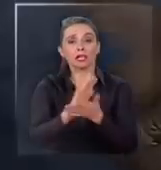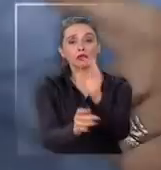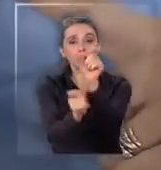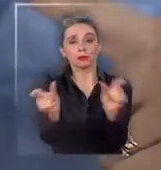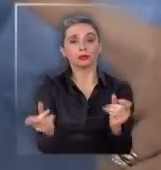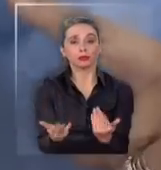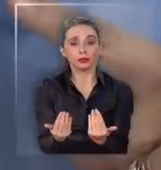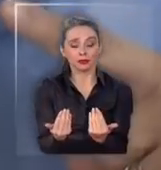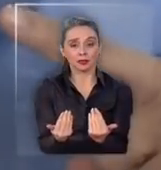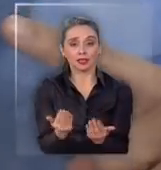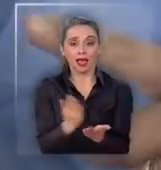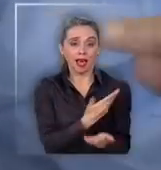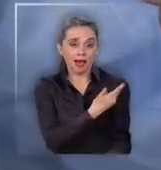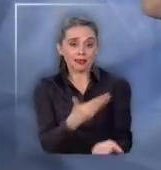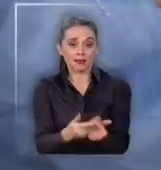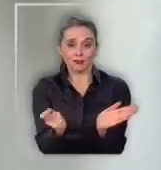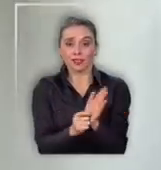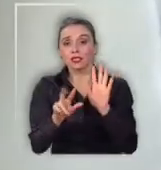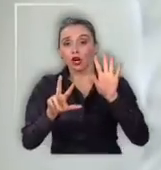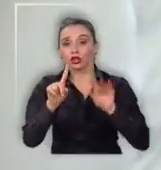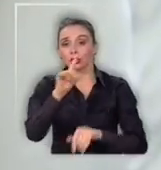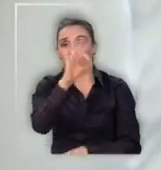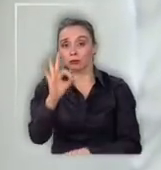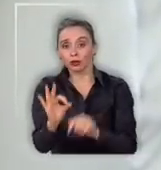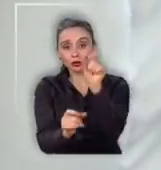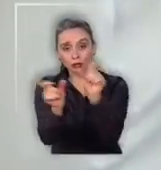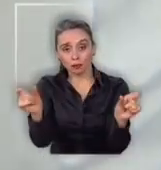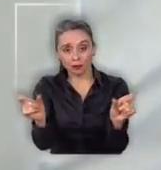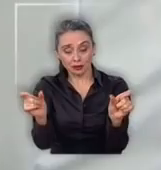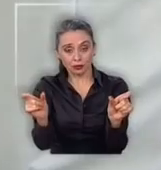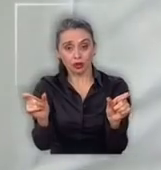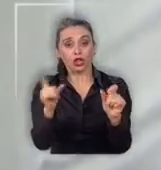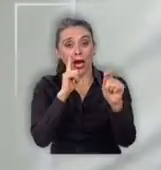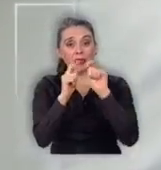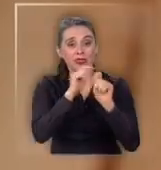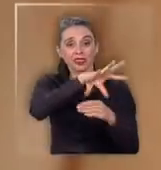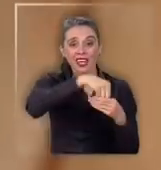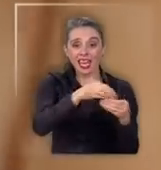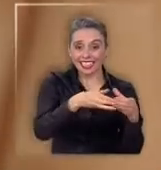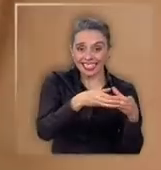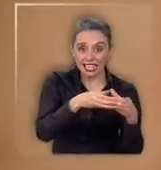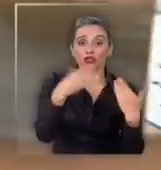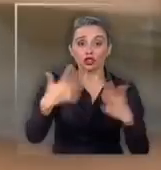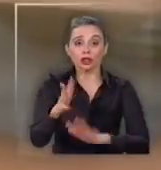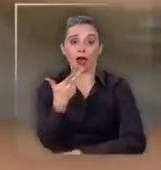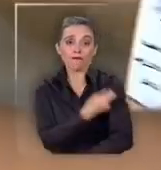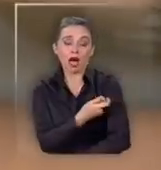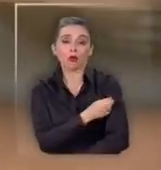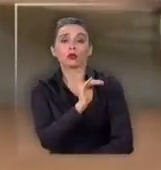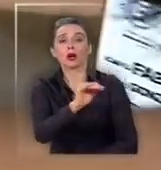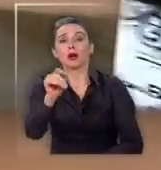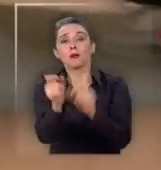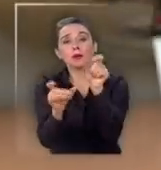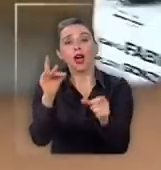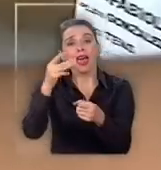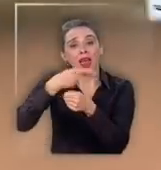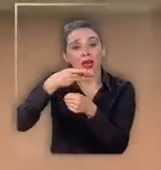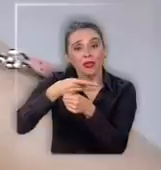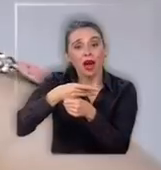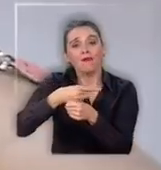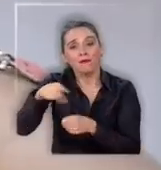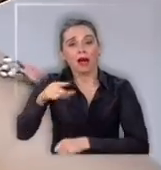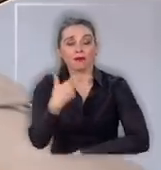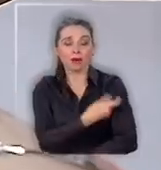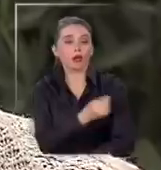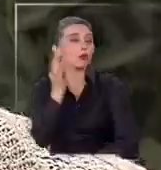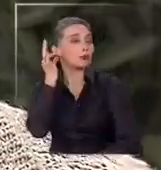requieren. Hasta la fecha se ha vacunado el 81% de la población de riesgo y el llamado es especialmente a los adultos mayores.